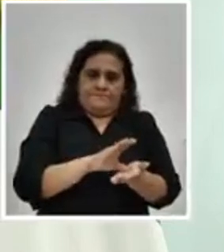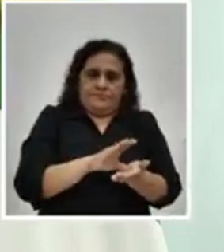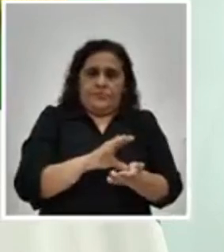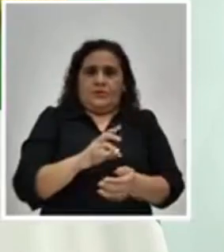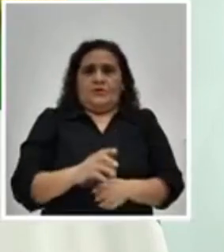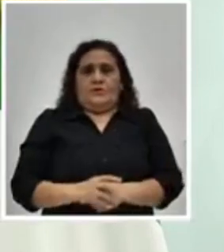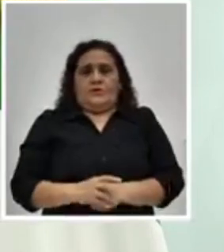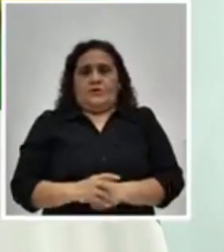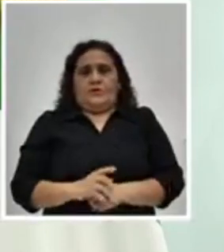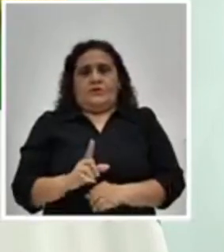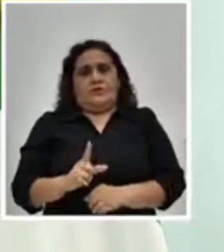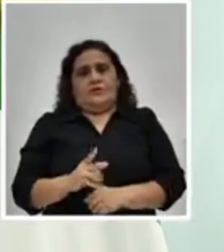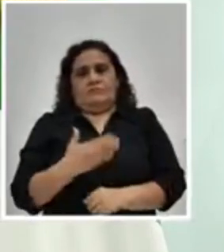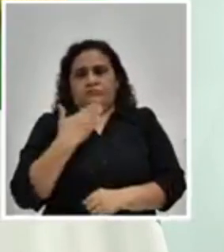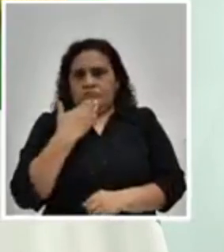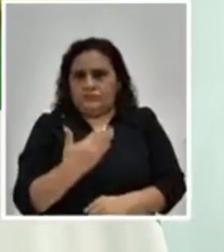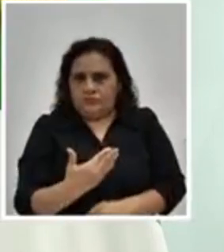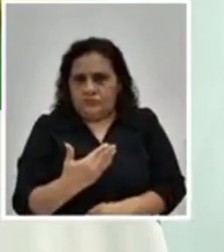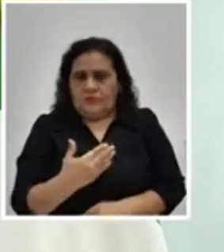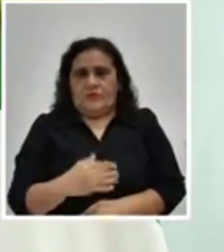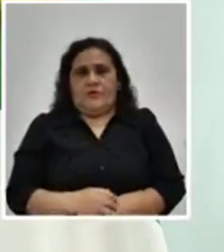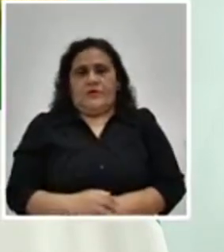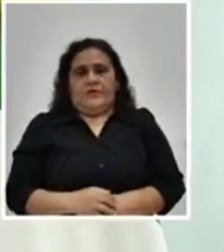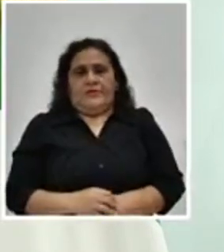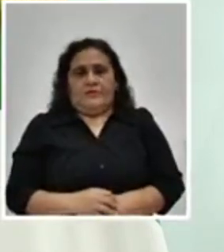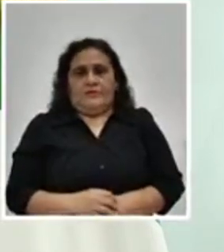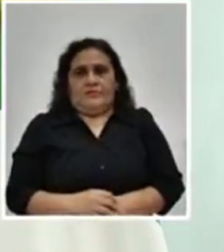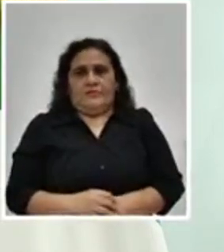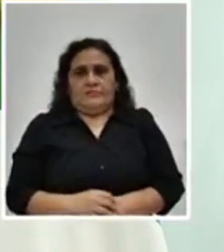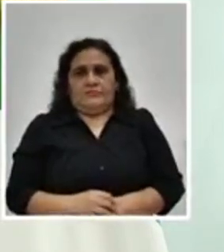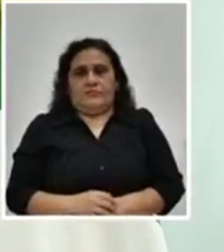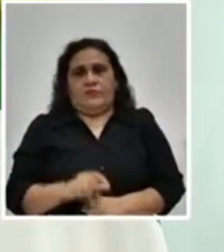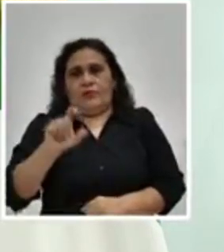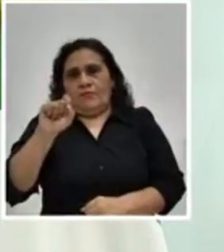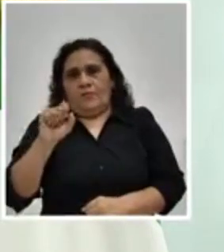la funcionalidad, se dieron un total de